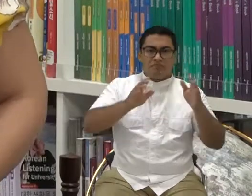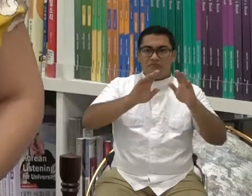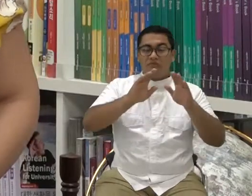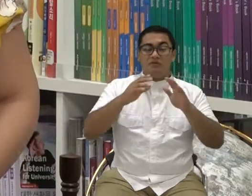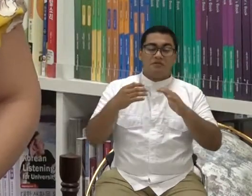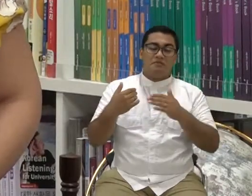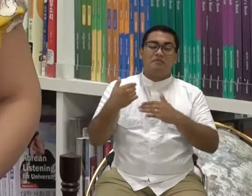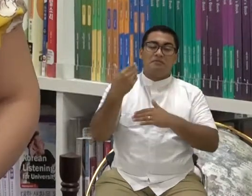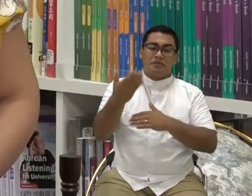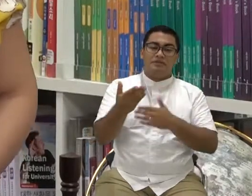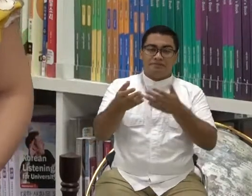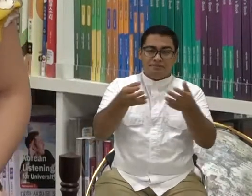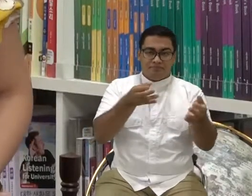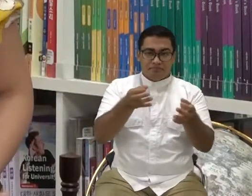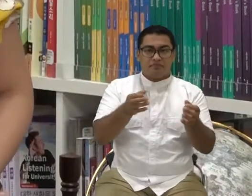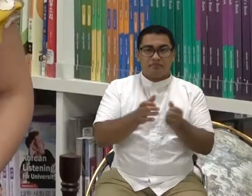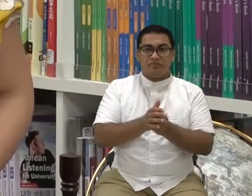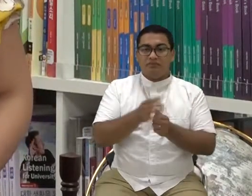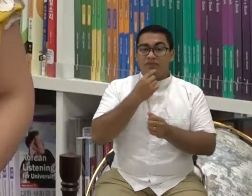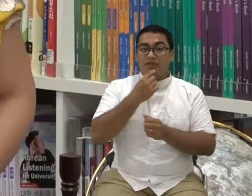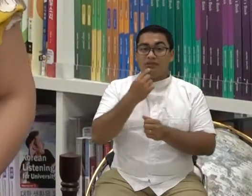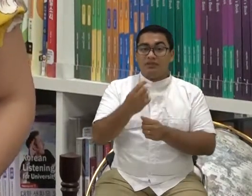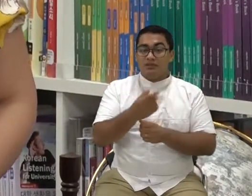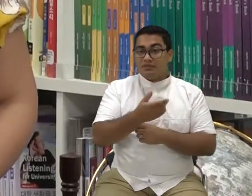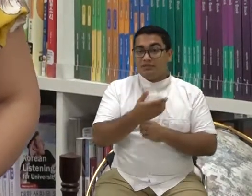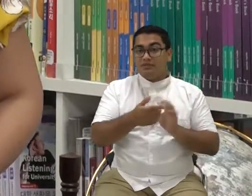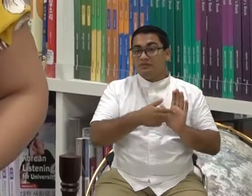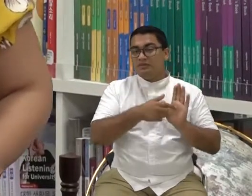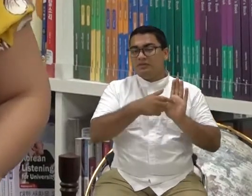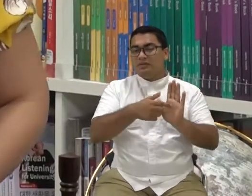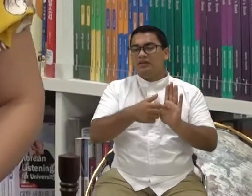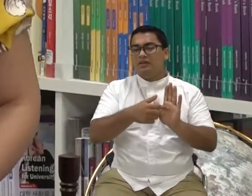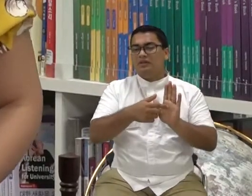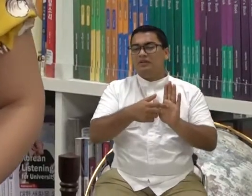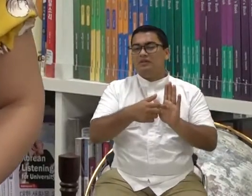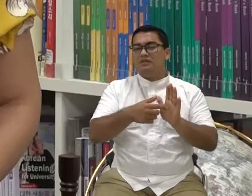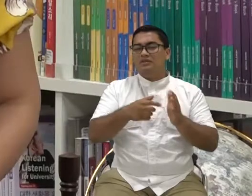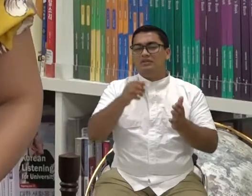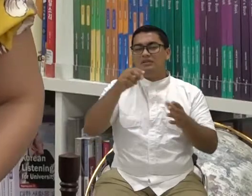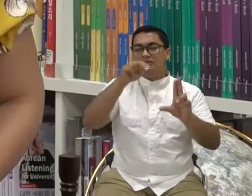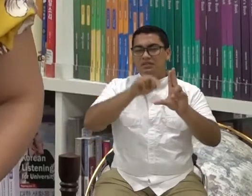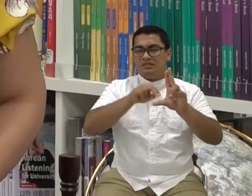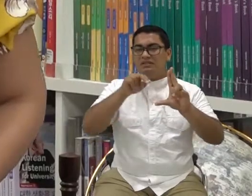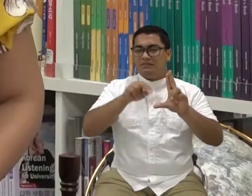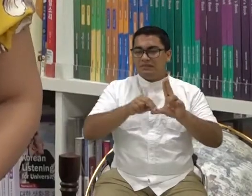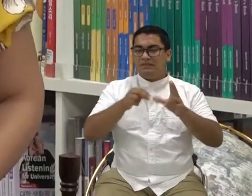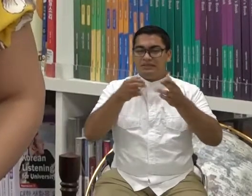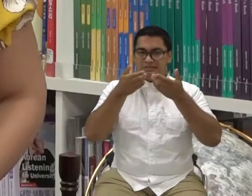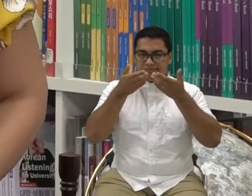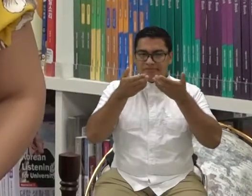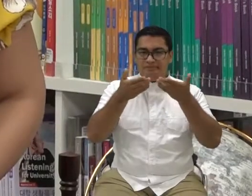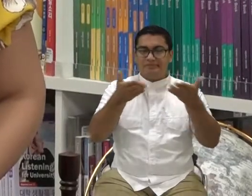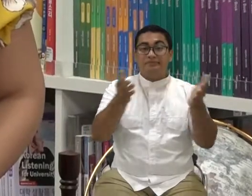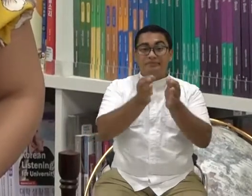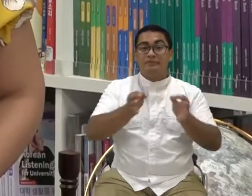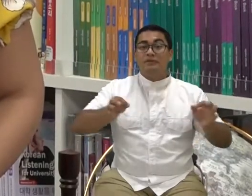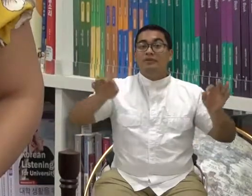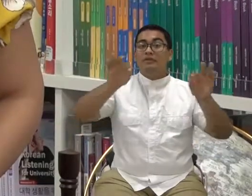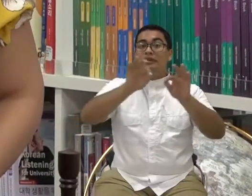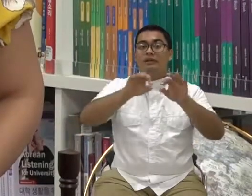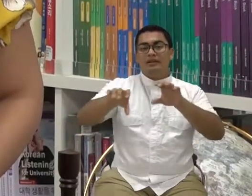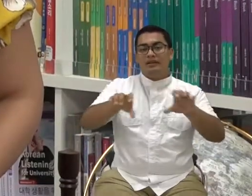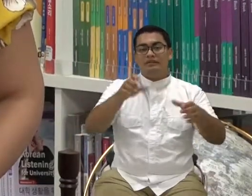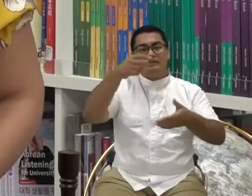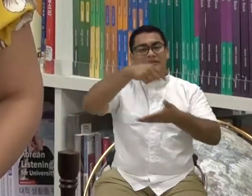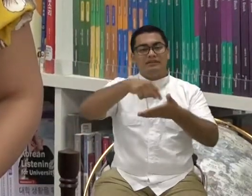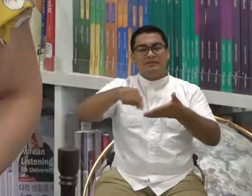invitadas más adelante. Mientras tanto, vamos a dejarle a ustedes con nuestro acostumbrado segmento Sin Aprieta al Día, con un resumen de las